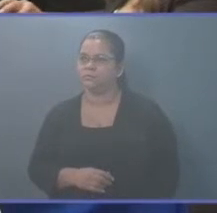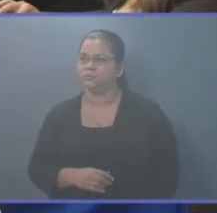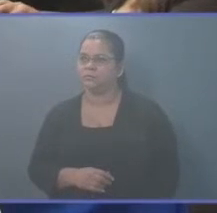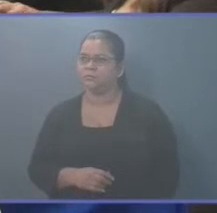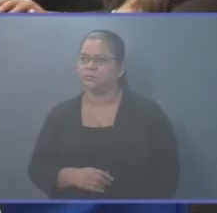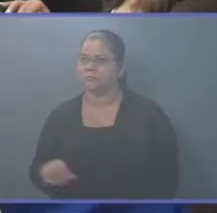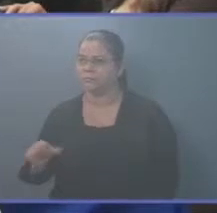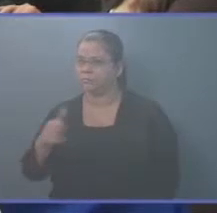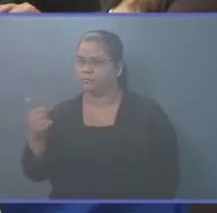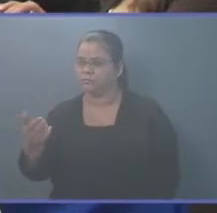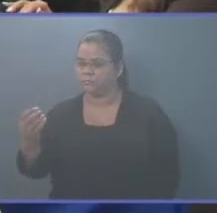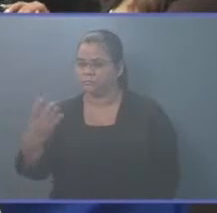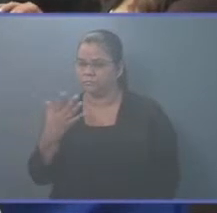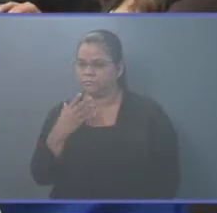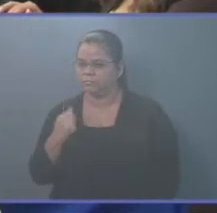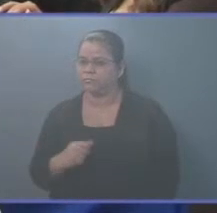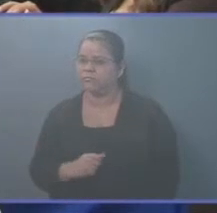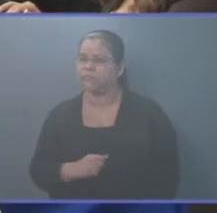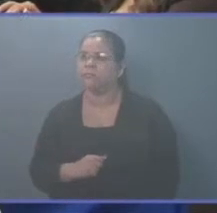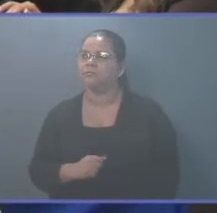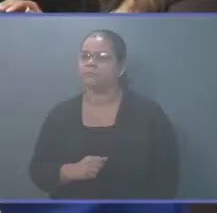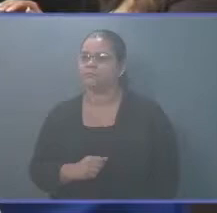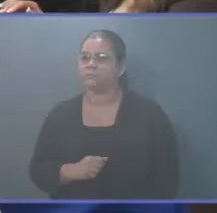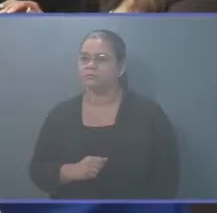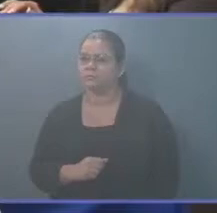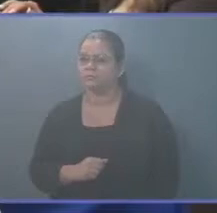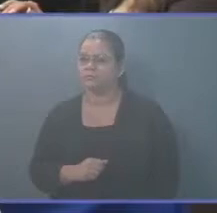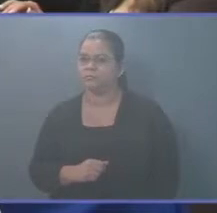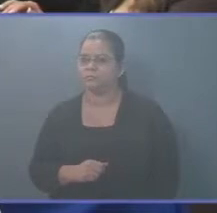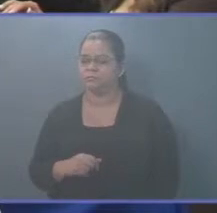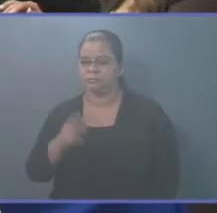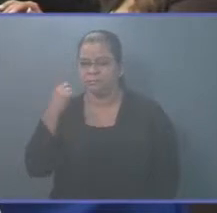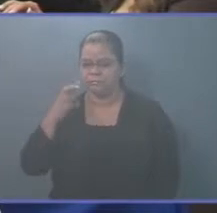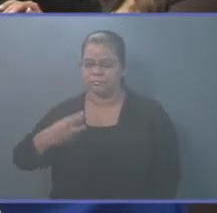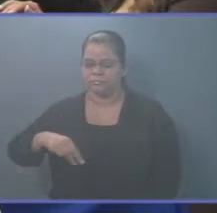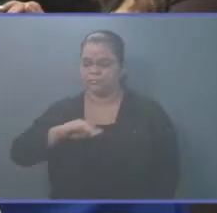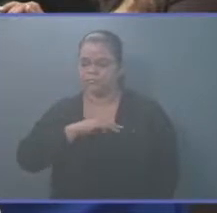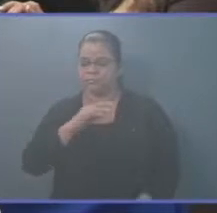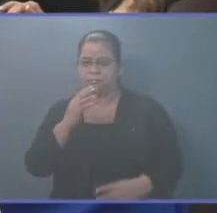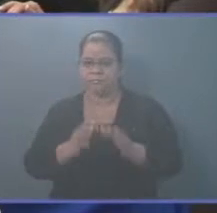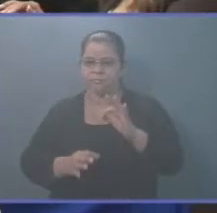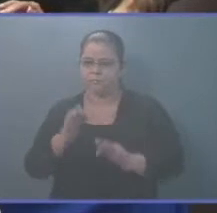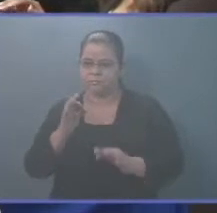lo que manda el Ministerio de Justicia y Seguridad.